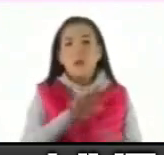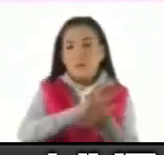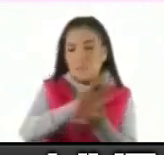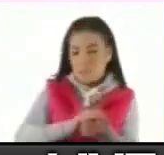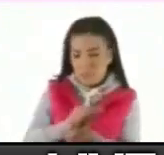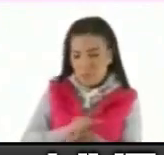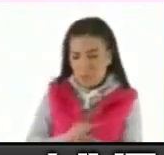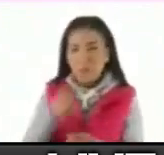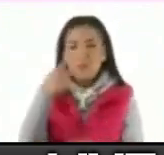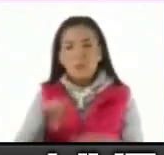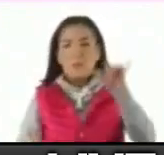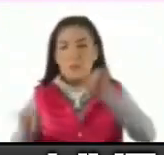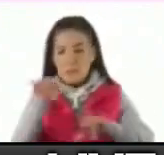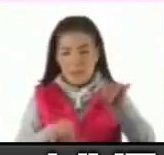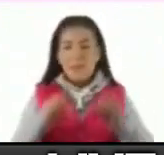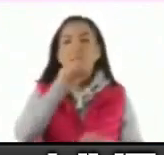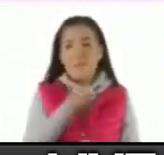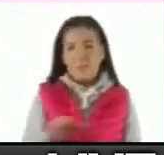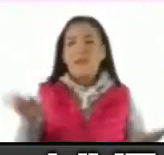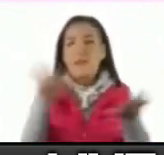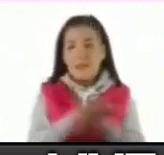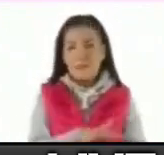o composición química de la materia.